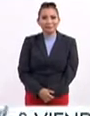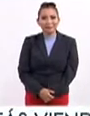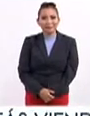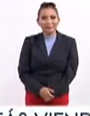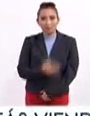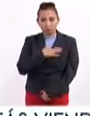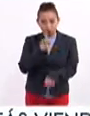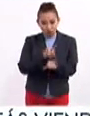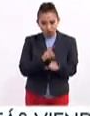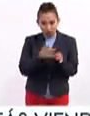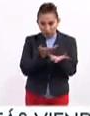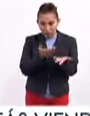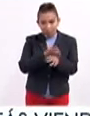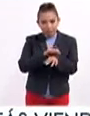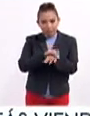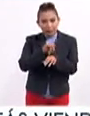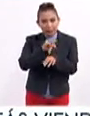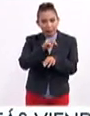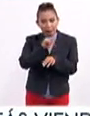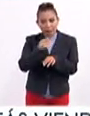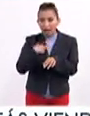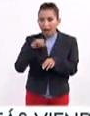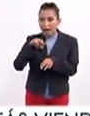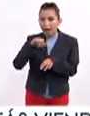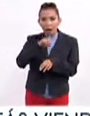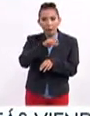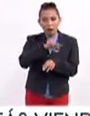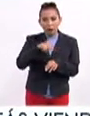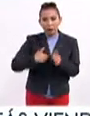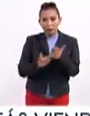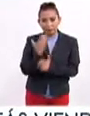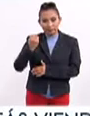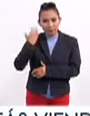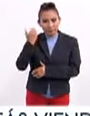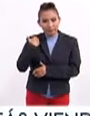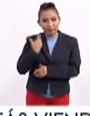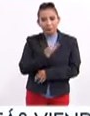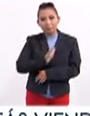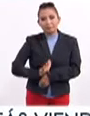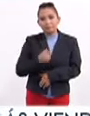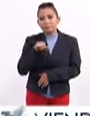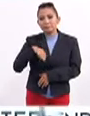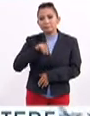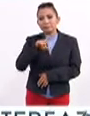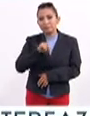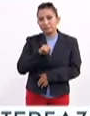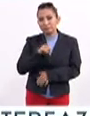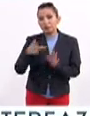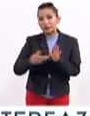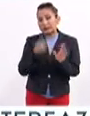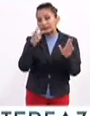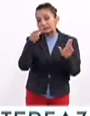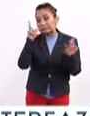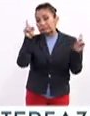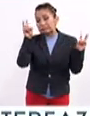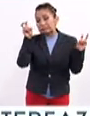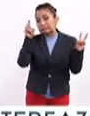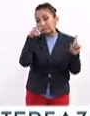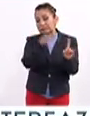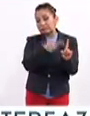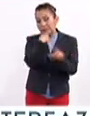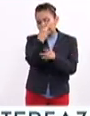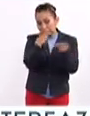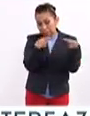¿Qué tal? Muy buenos días, amigos de Interfaz, Ana y Omar. Esta mañana en su conferencia matutina, el presidente Andrés Manuel López Obrador volvió a tocar el tema del